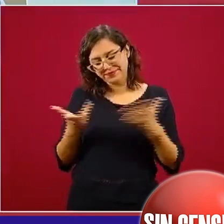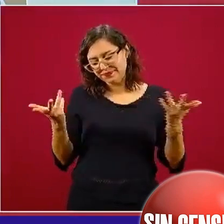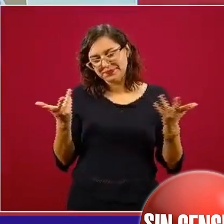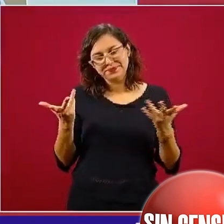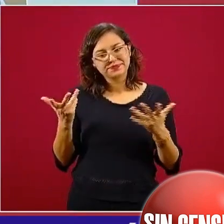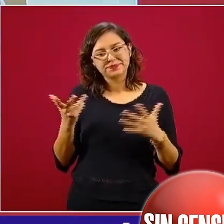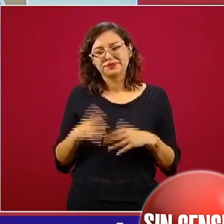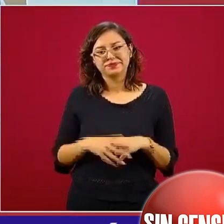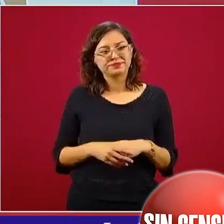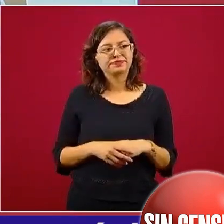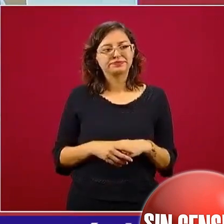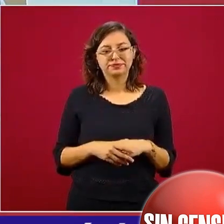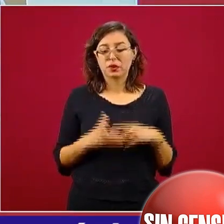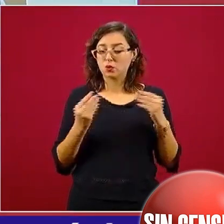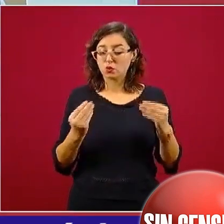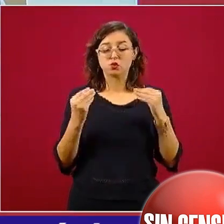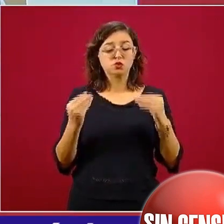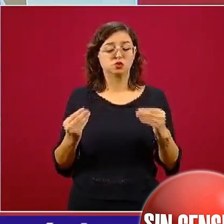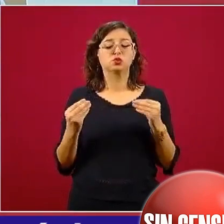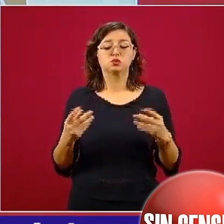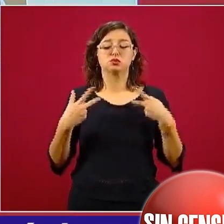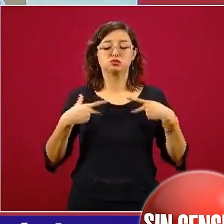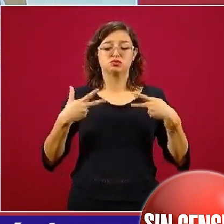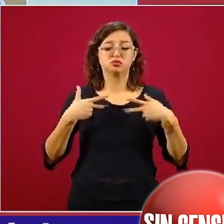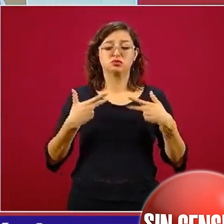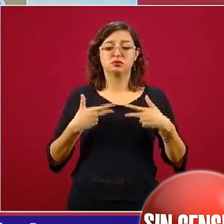de revolucionarios.